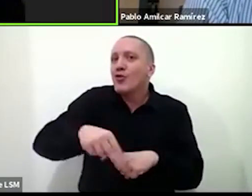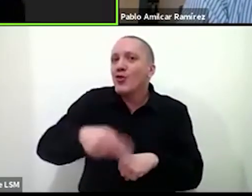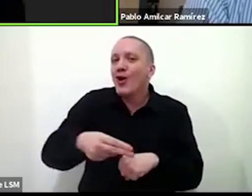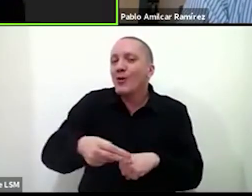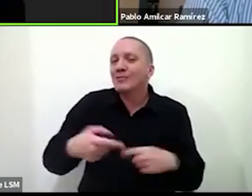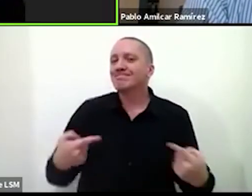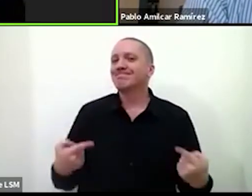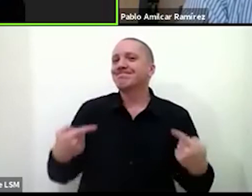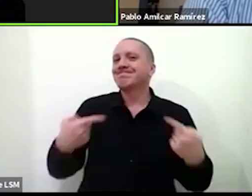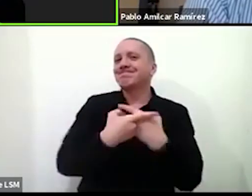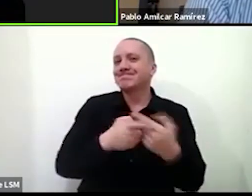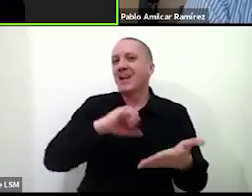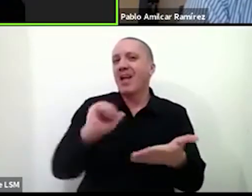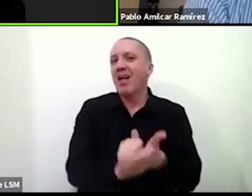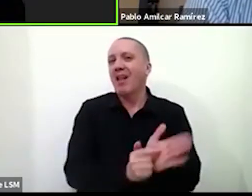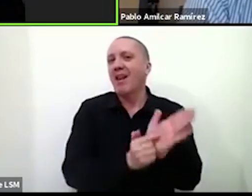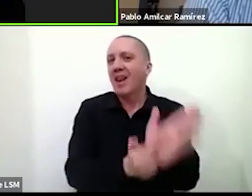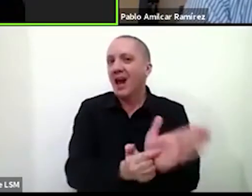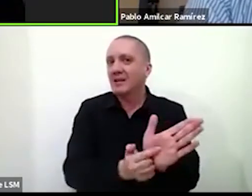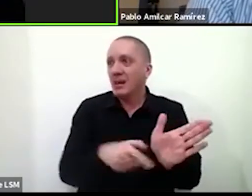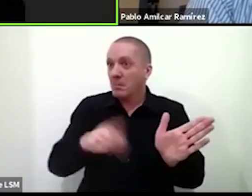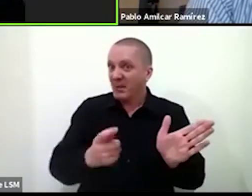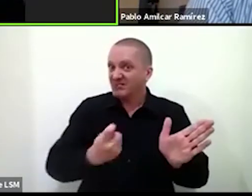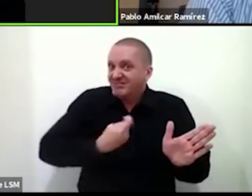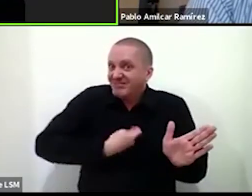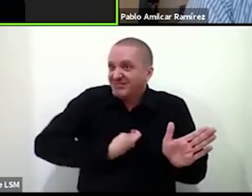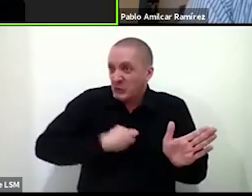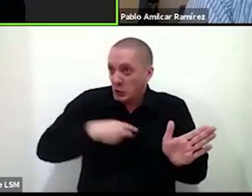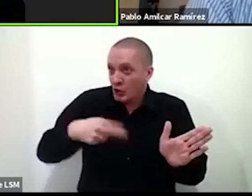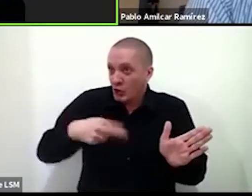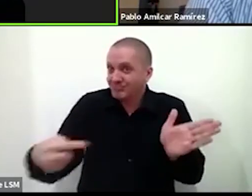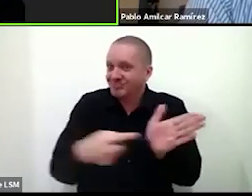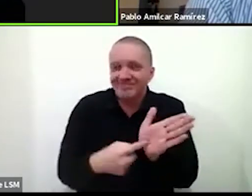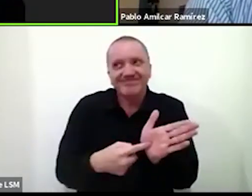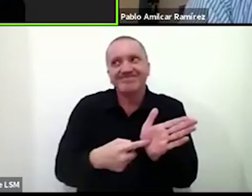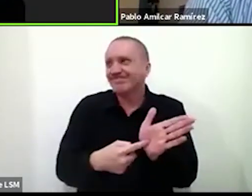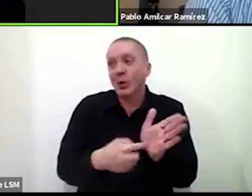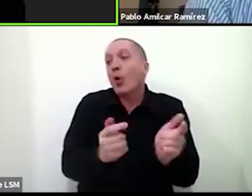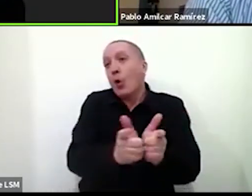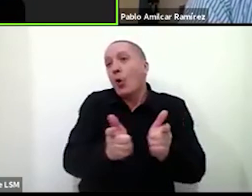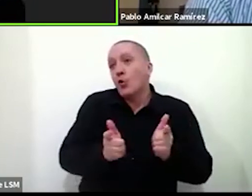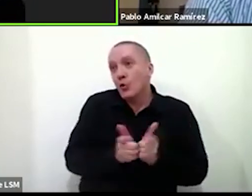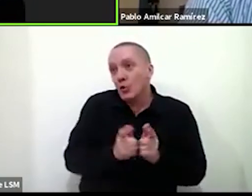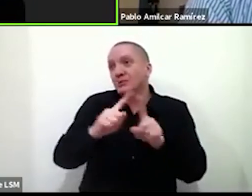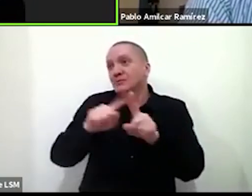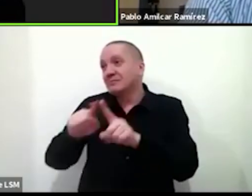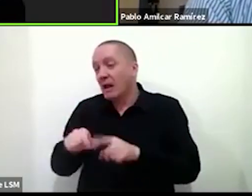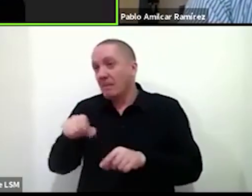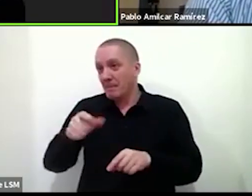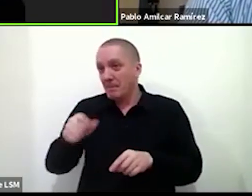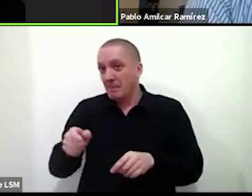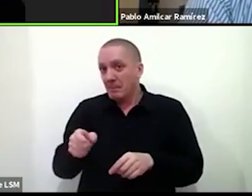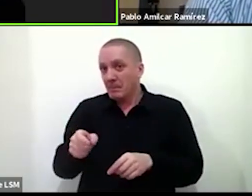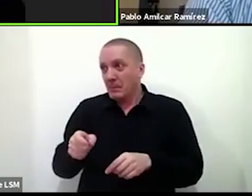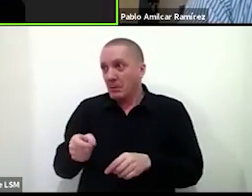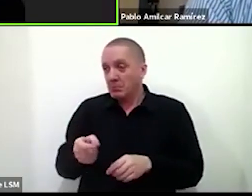familias de la diversidad no están en los grupos de padres o de madres del WhatsApp. porque también son violentadas y no les están